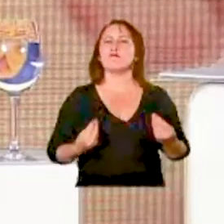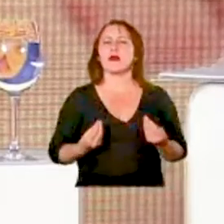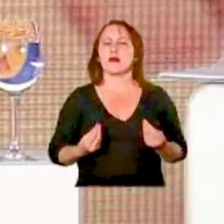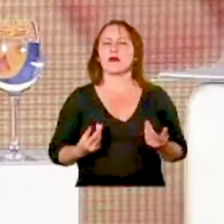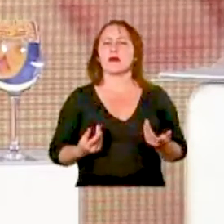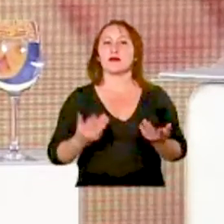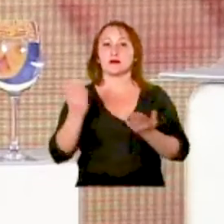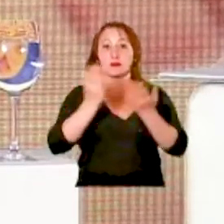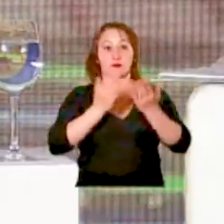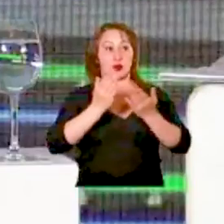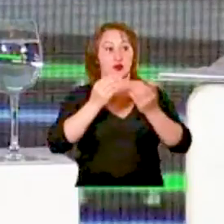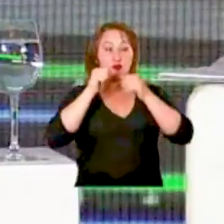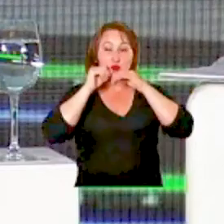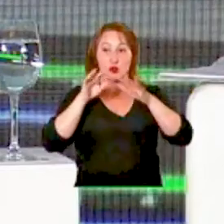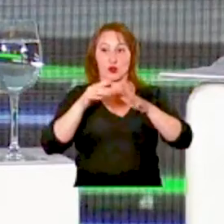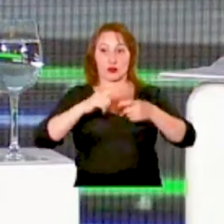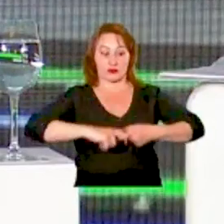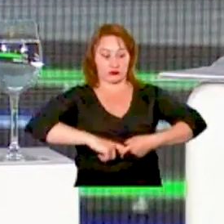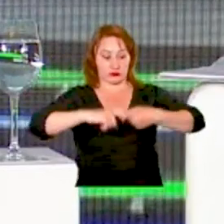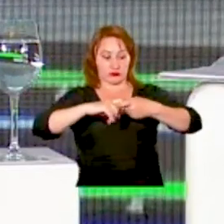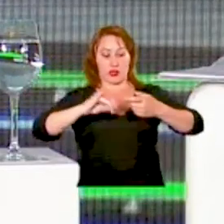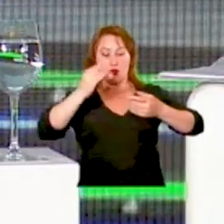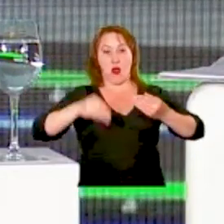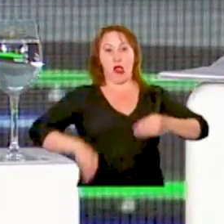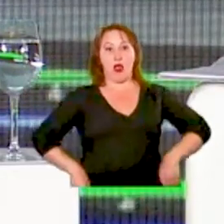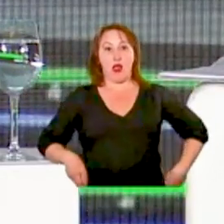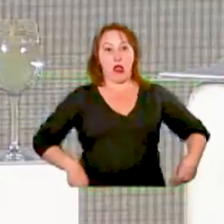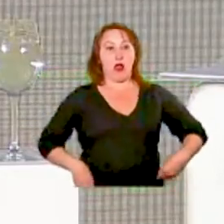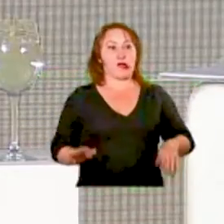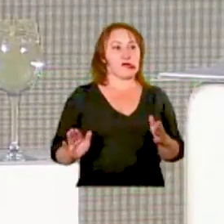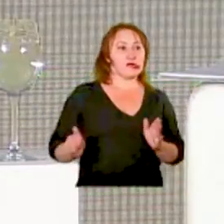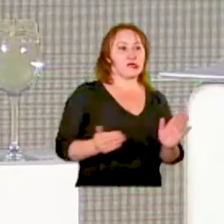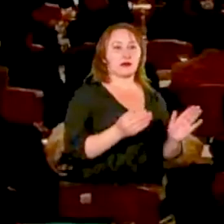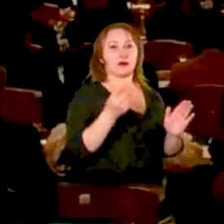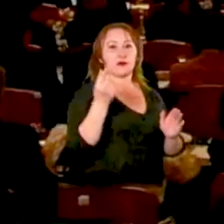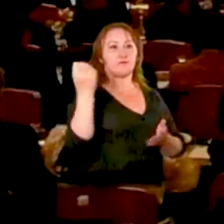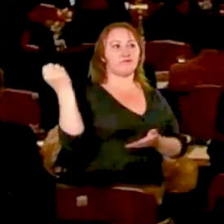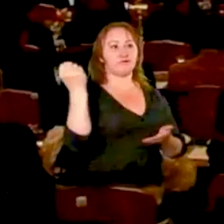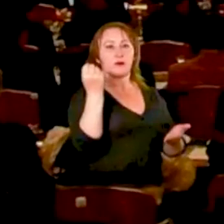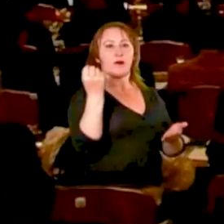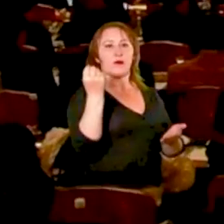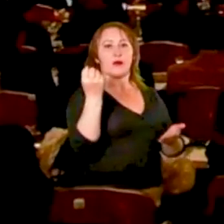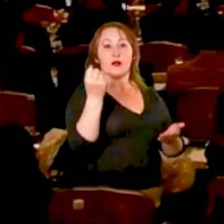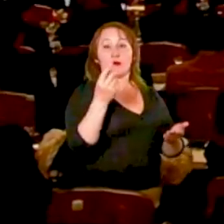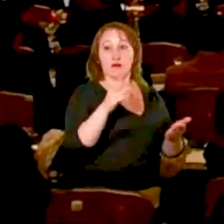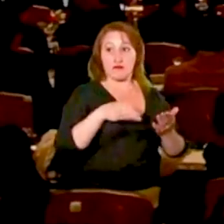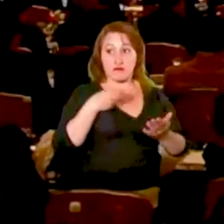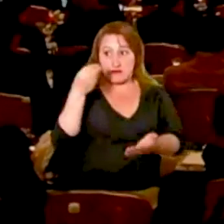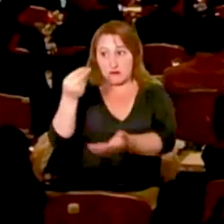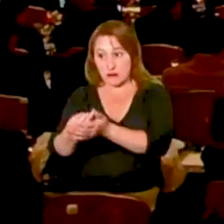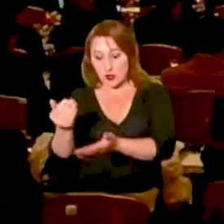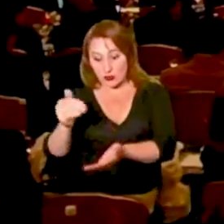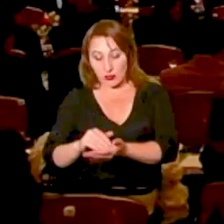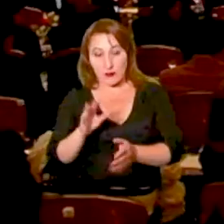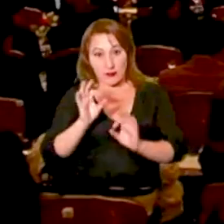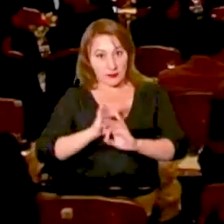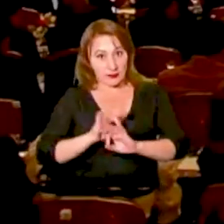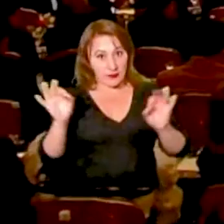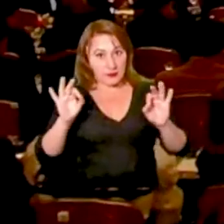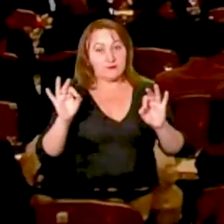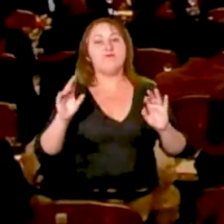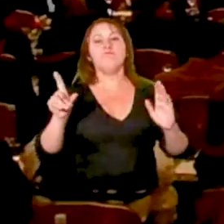un servidor público sancionado por corrupción y malversación de los dineros públicos no devuelva el dinero, quede en una